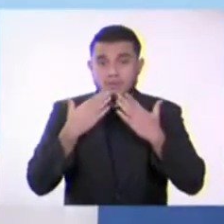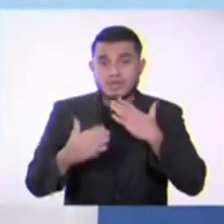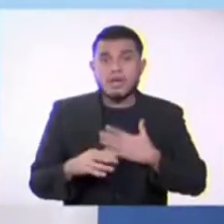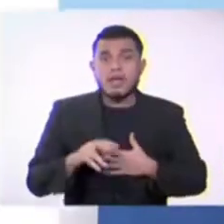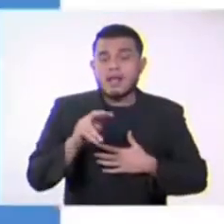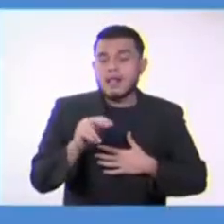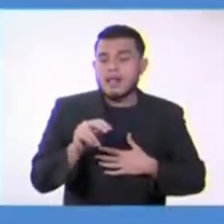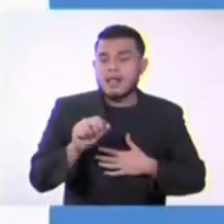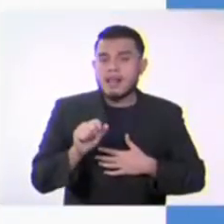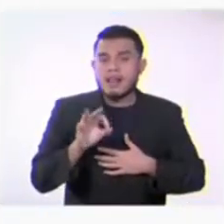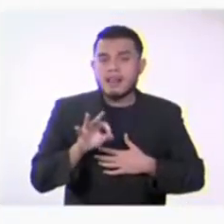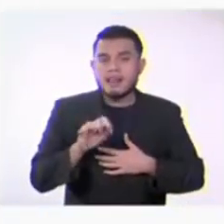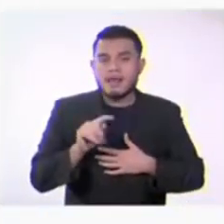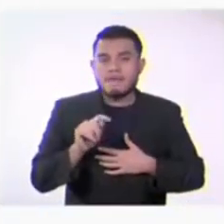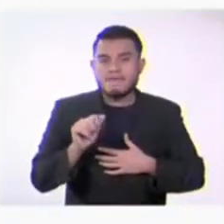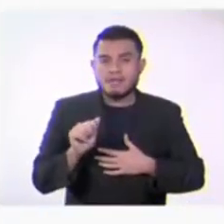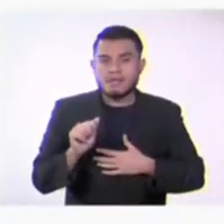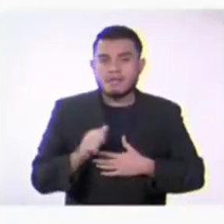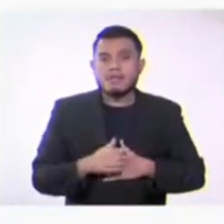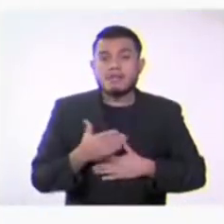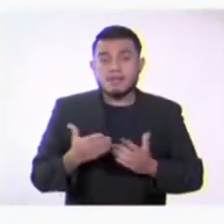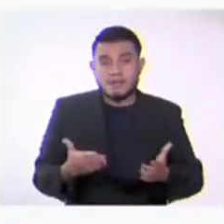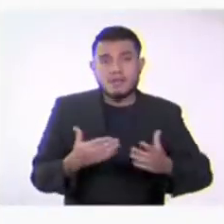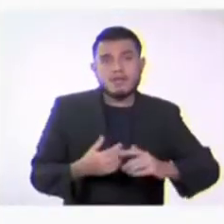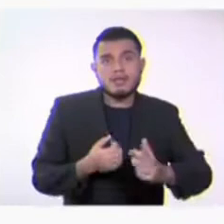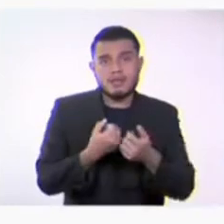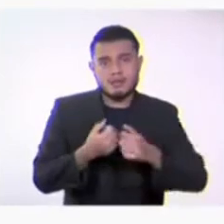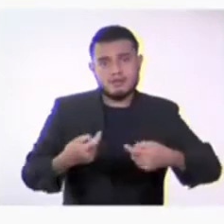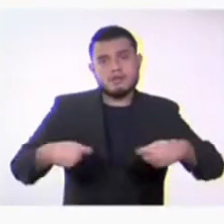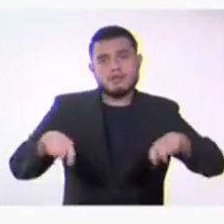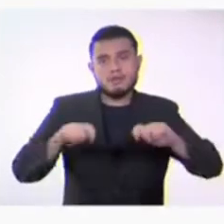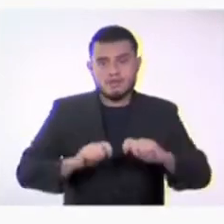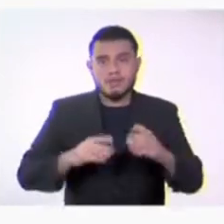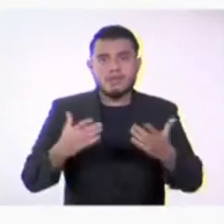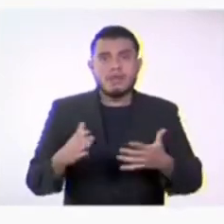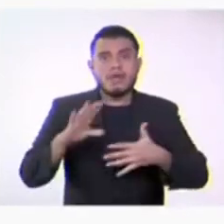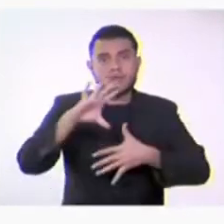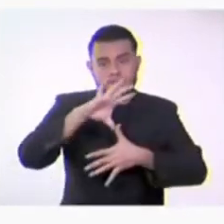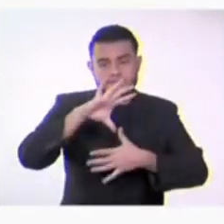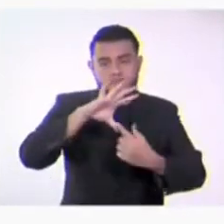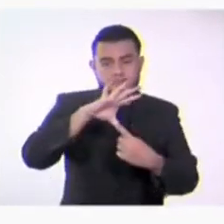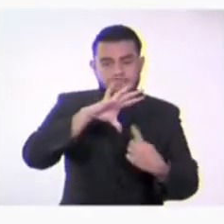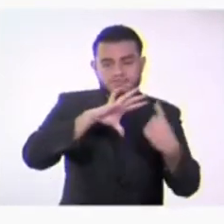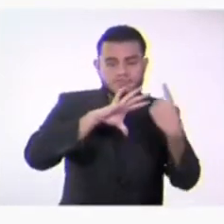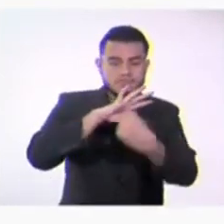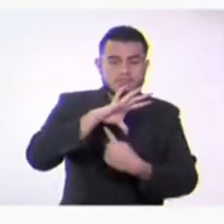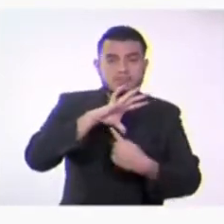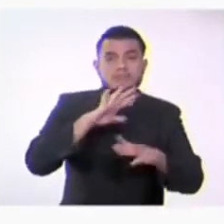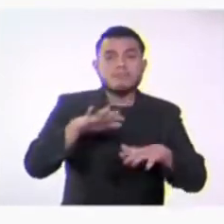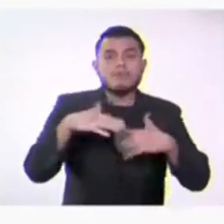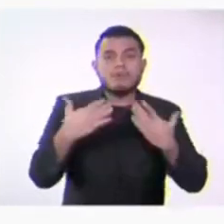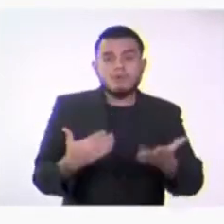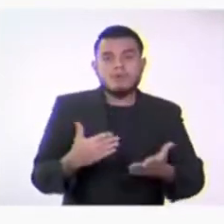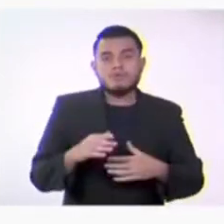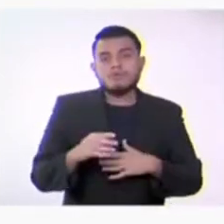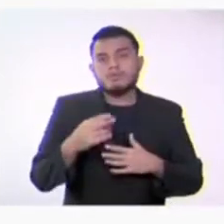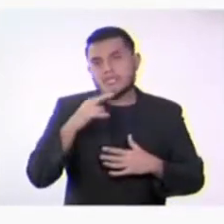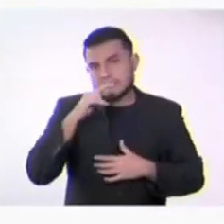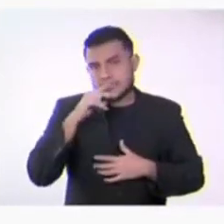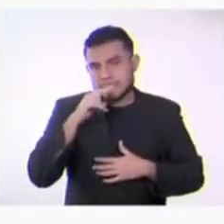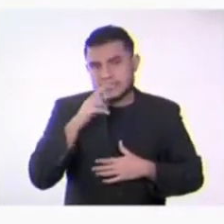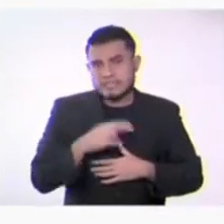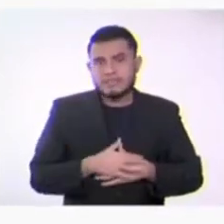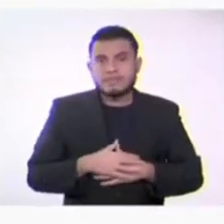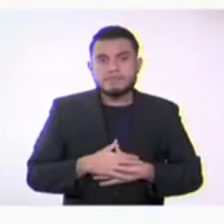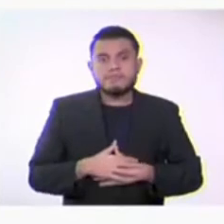NAFTA. El NAFTA es el Tratado de Libre Comercio de América del Norte Ujú. y es NAFTA por sus siglas en inglés. Este se